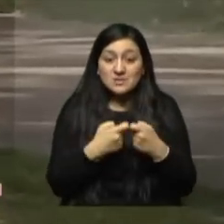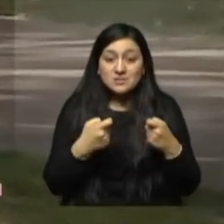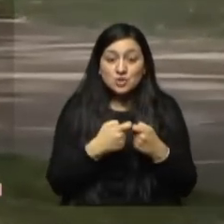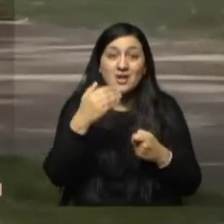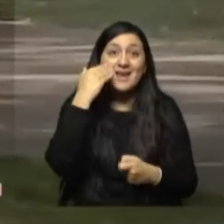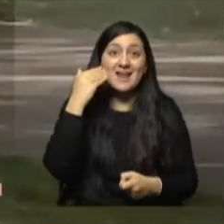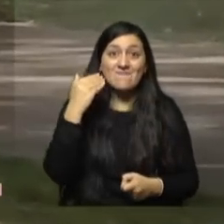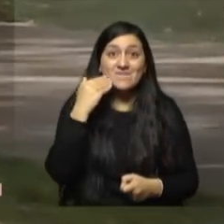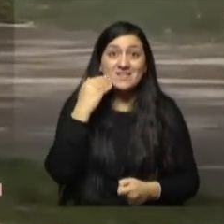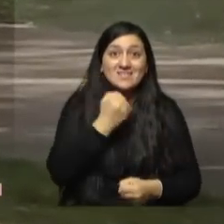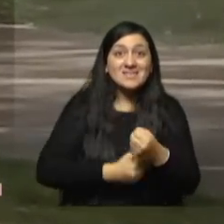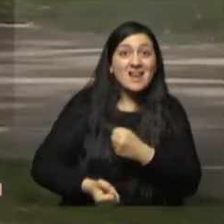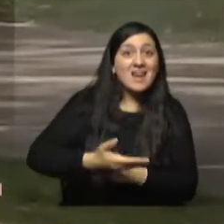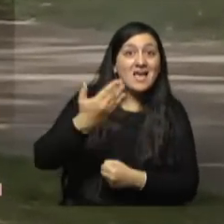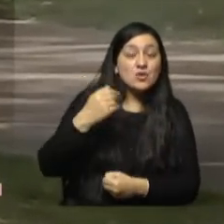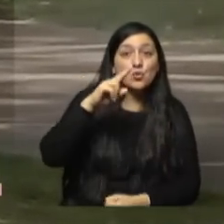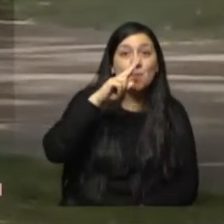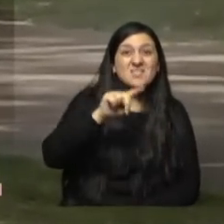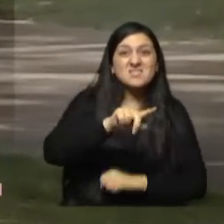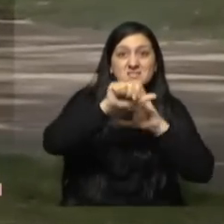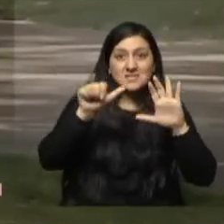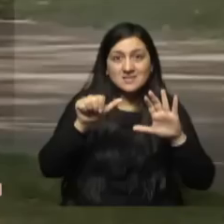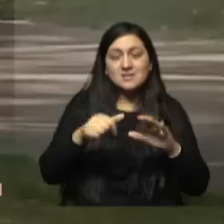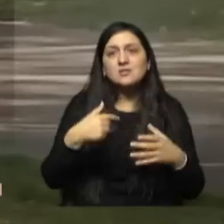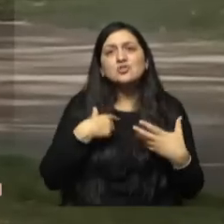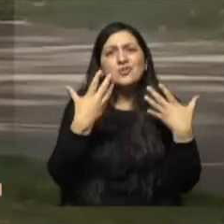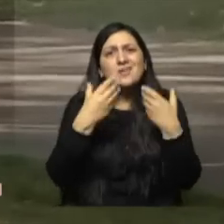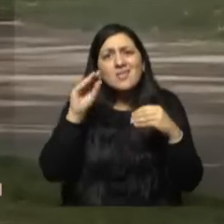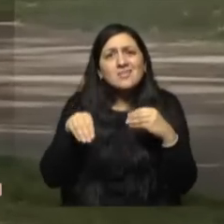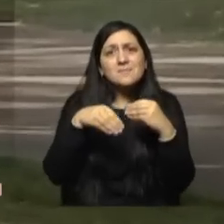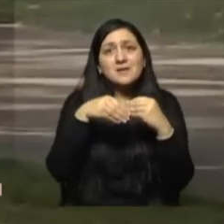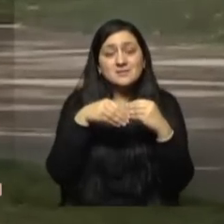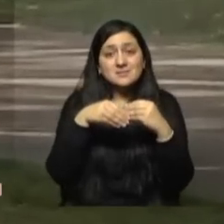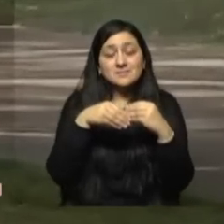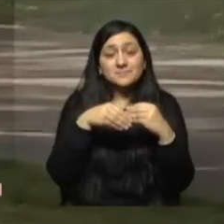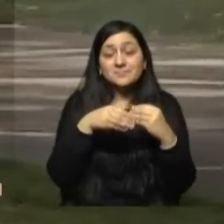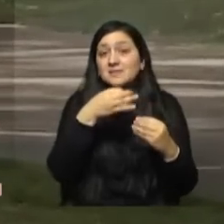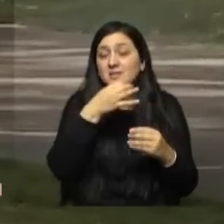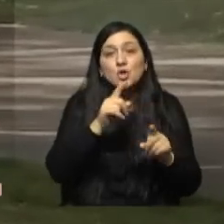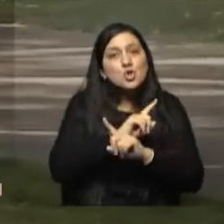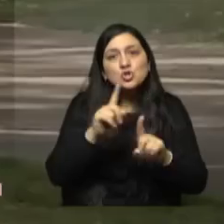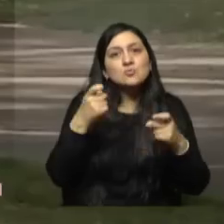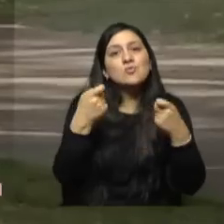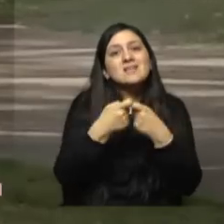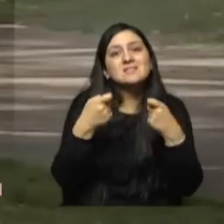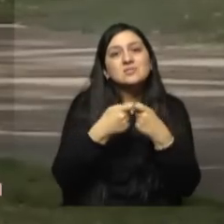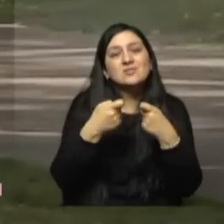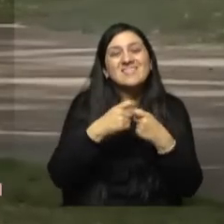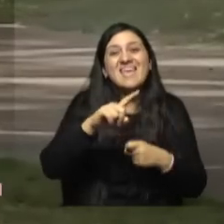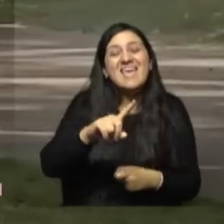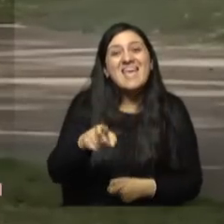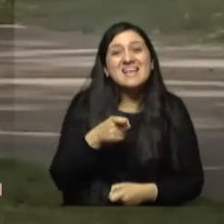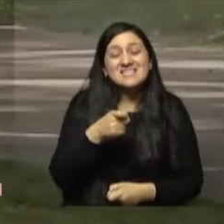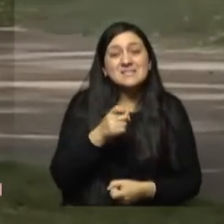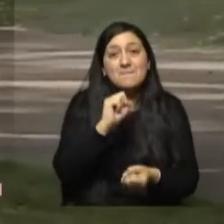abril del año 2016. Yo quería además agregar que no somos una asociación de expresos